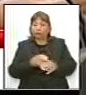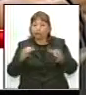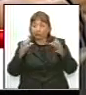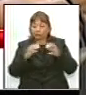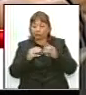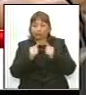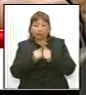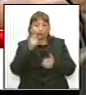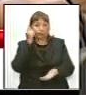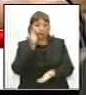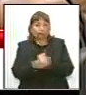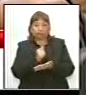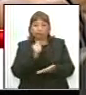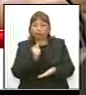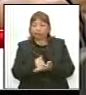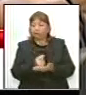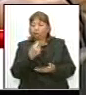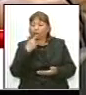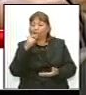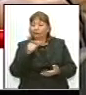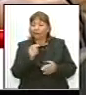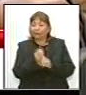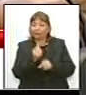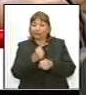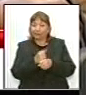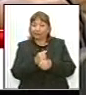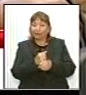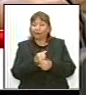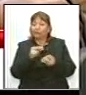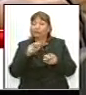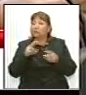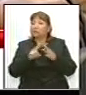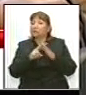en su sentencia. Y esa labor, según